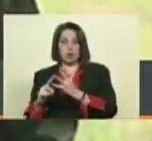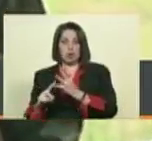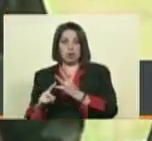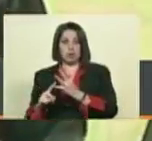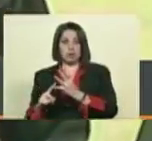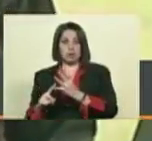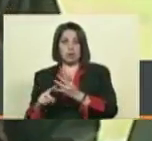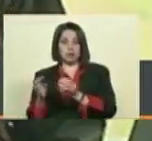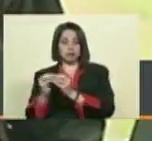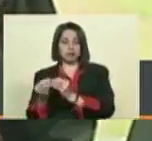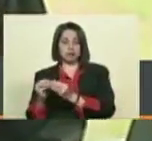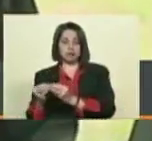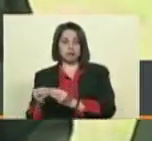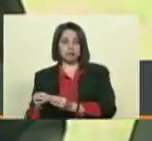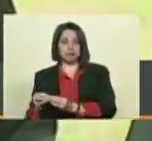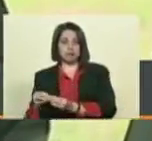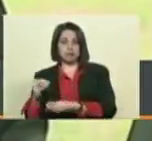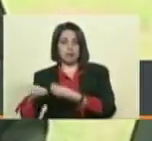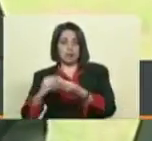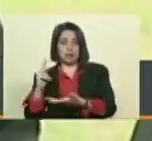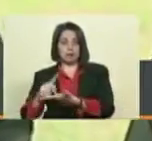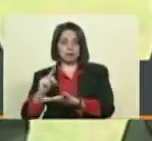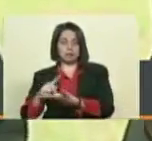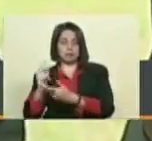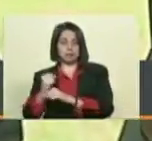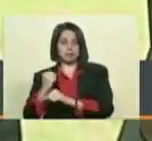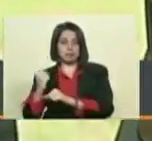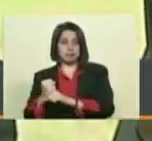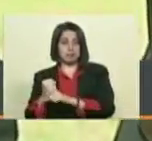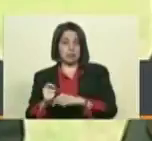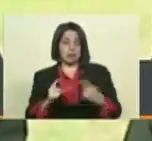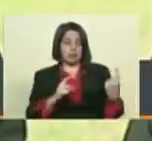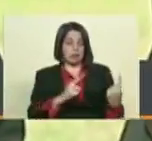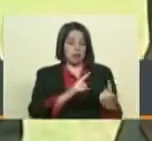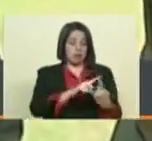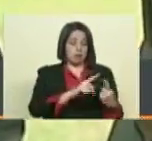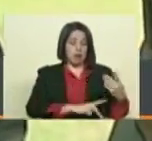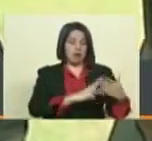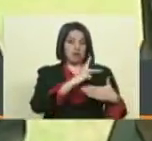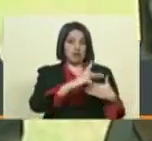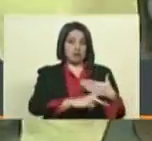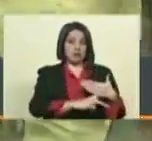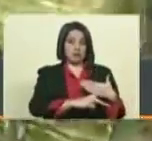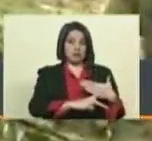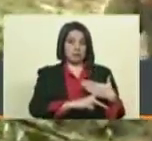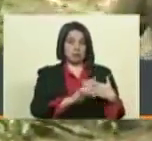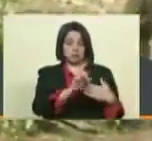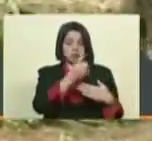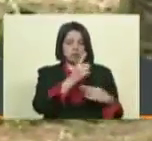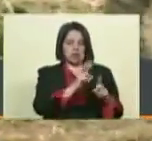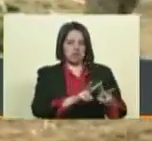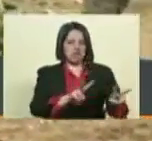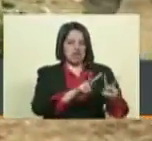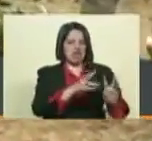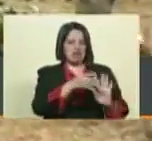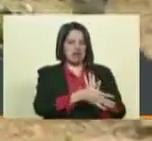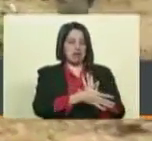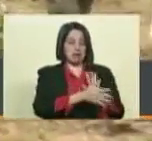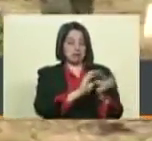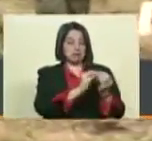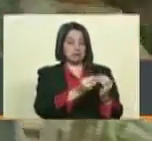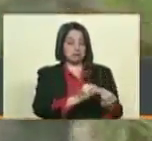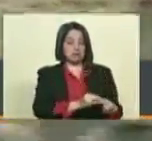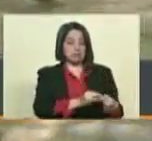parte de la operación. En la planificación se tomaron en cuenta todas las variables que pudieran influir en esta operación